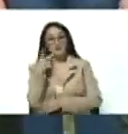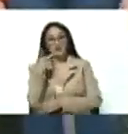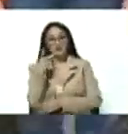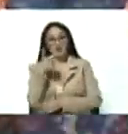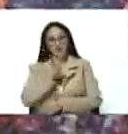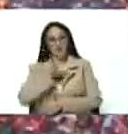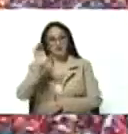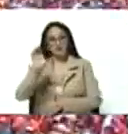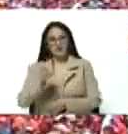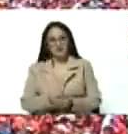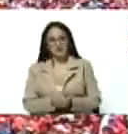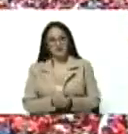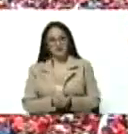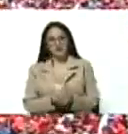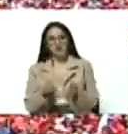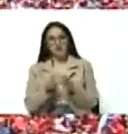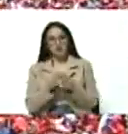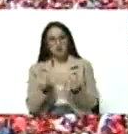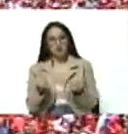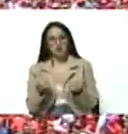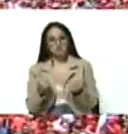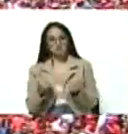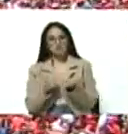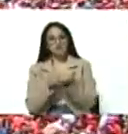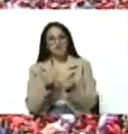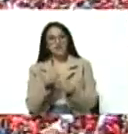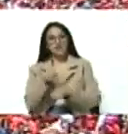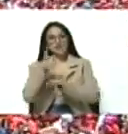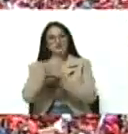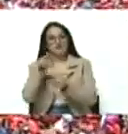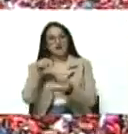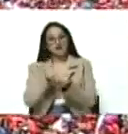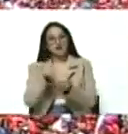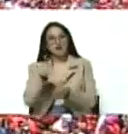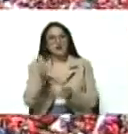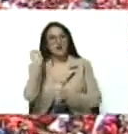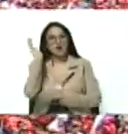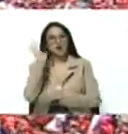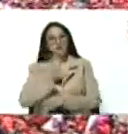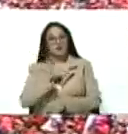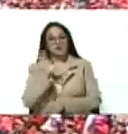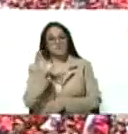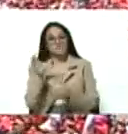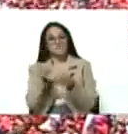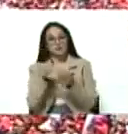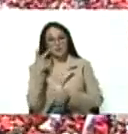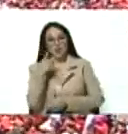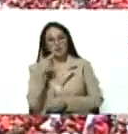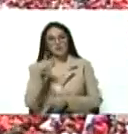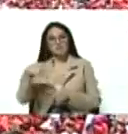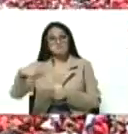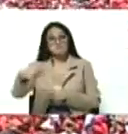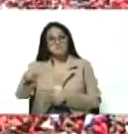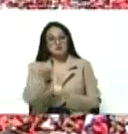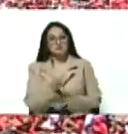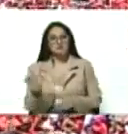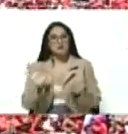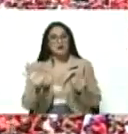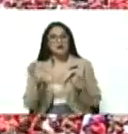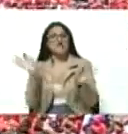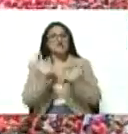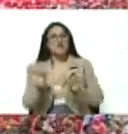del Estado. Todos sumados a la dirección nacional y al Congreso del partido. Eso lo vamos a hacer en las próximas semanas, ya diremos la